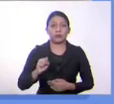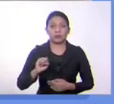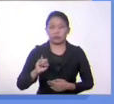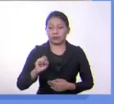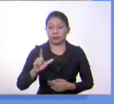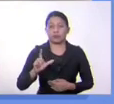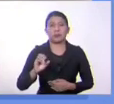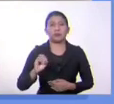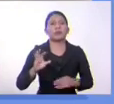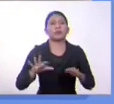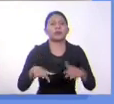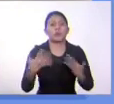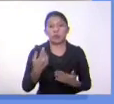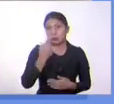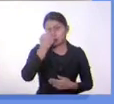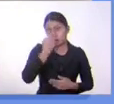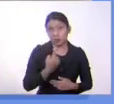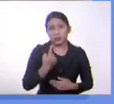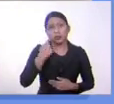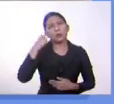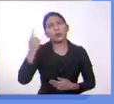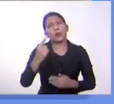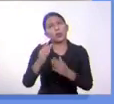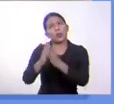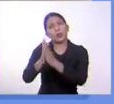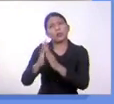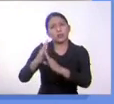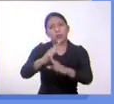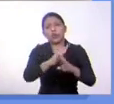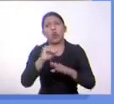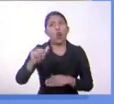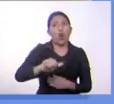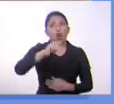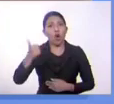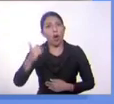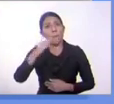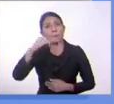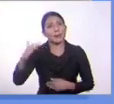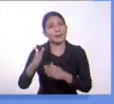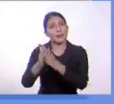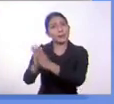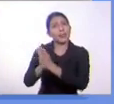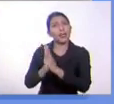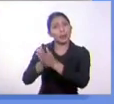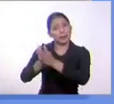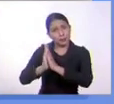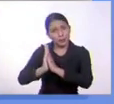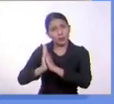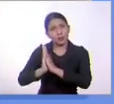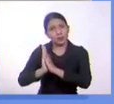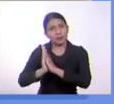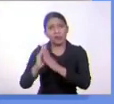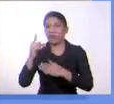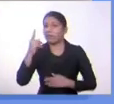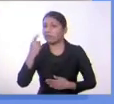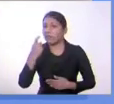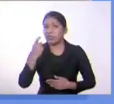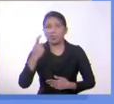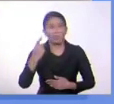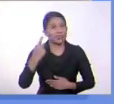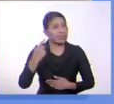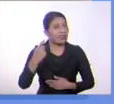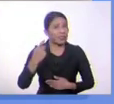es una persona que busca de protección internacional y cuya solicitud aún no ha sido objeto de